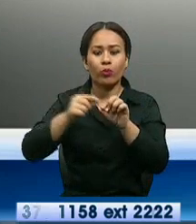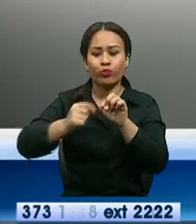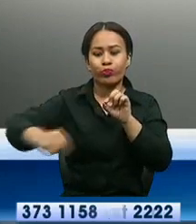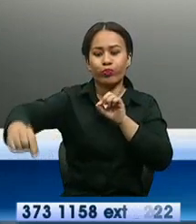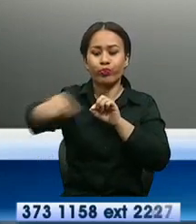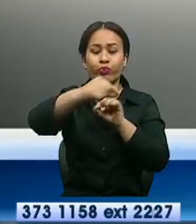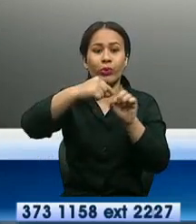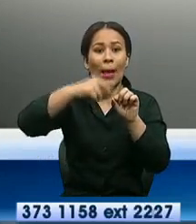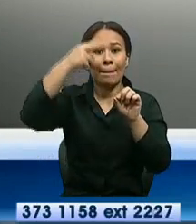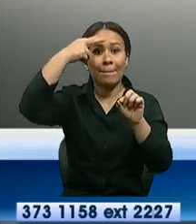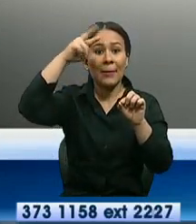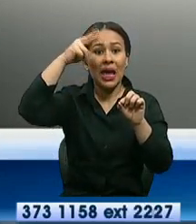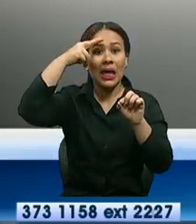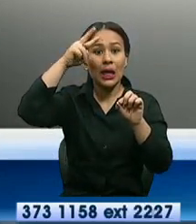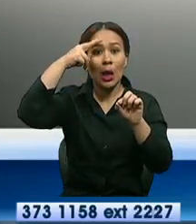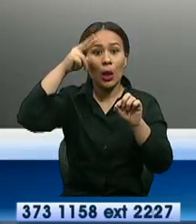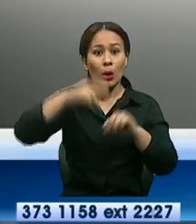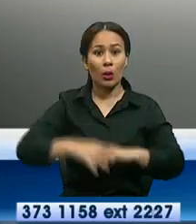Estado de México.